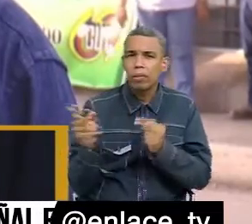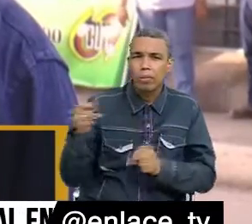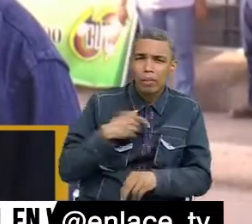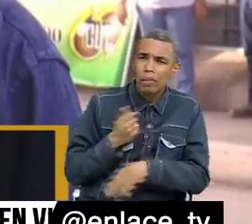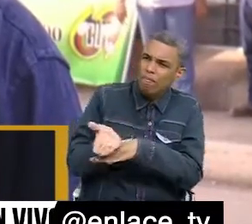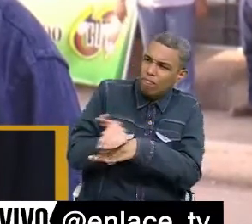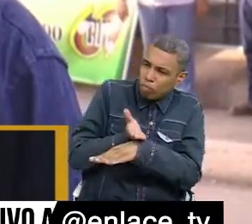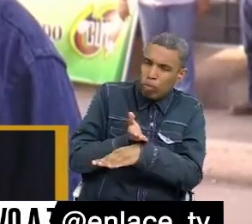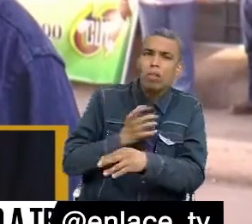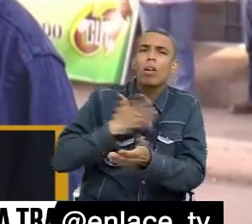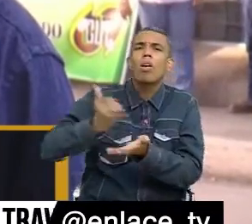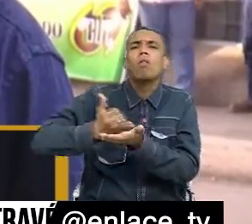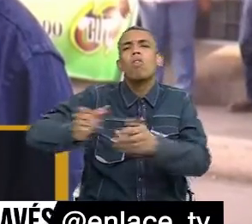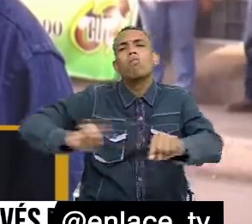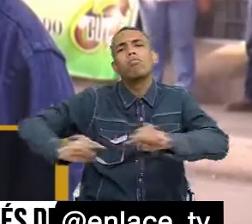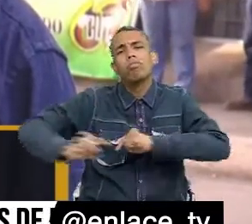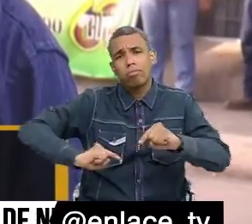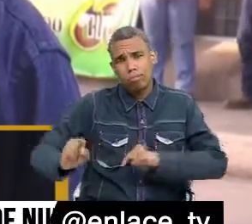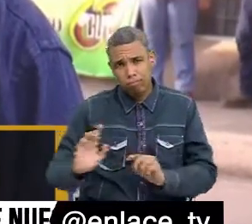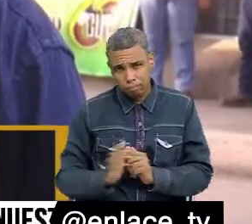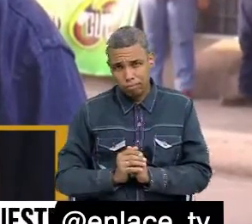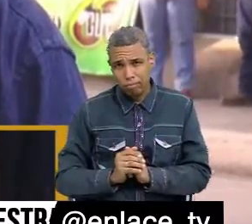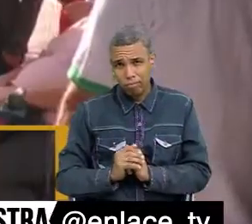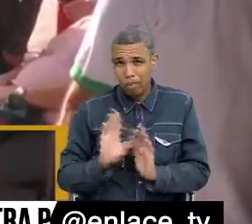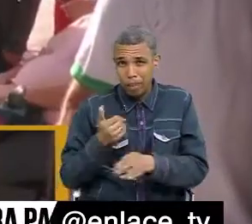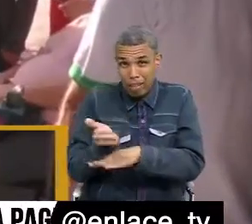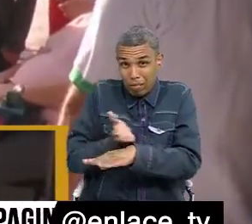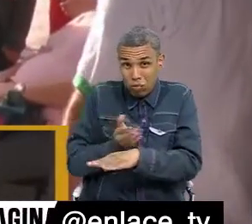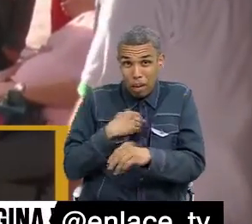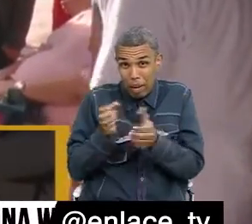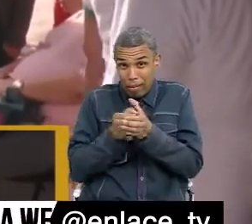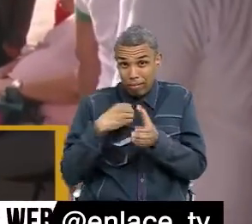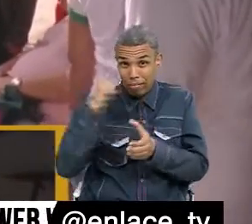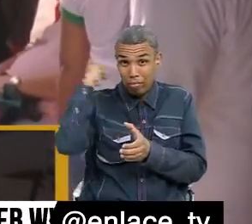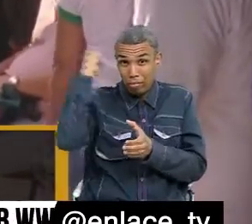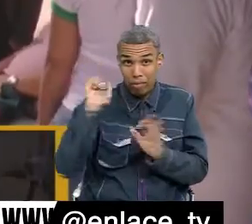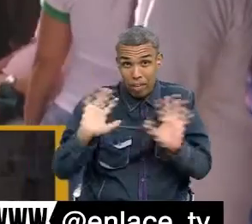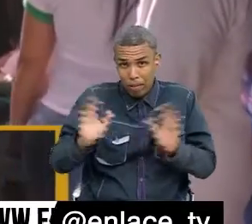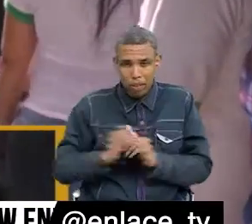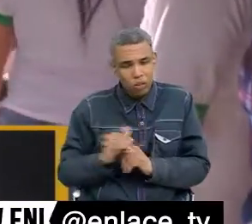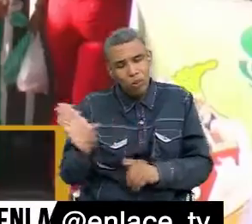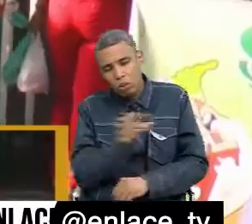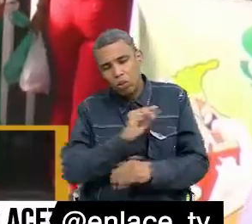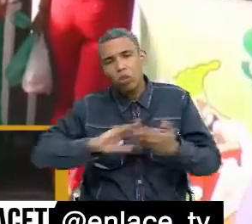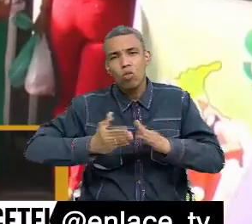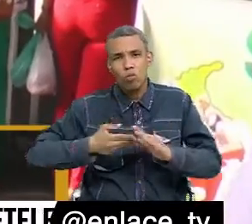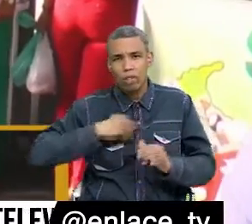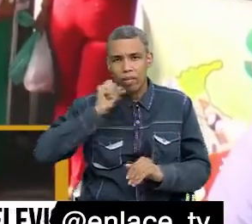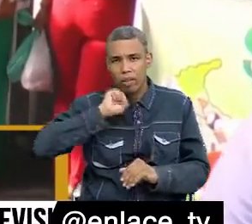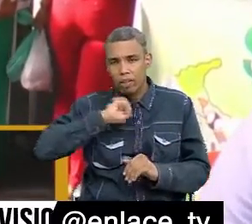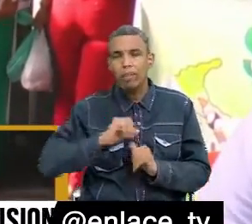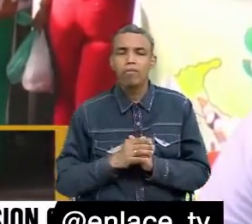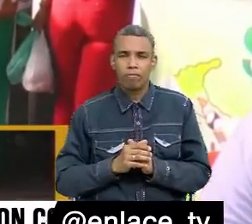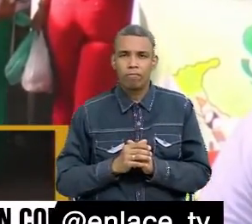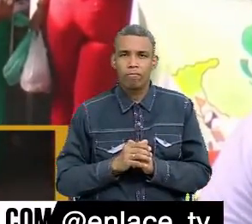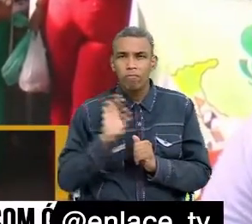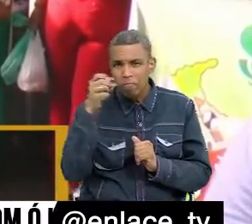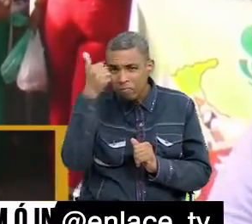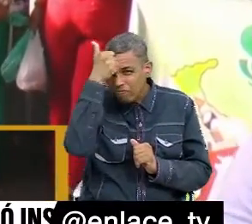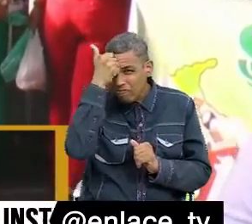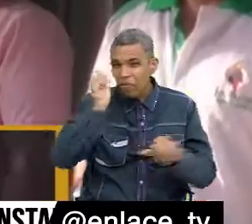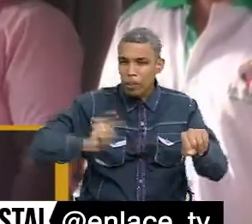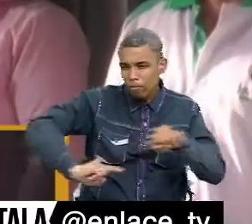No solamente es el sindicato Cafaba que tiene que hacer esto, esto lo deben de hacer todos los barranqueños. Reclama Sinaltra Confa a la Superintendencia del Subsidio Familiar levantar